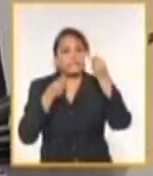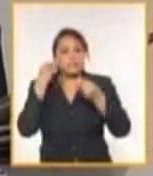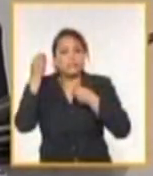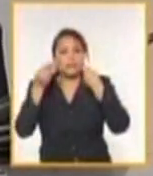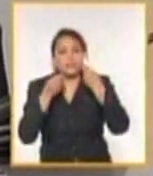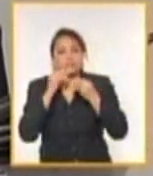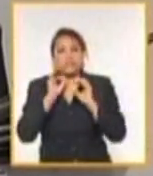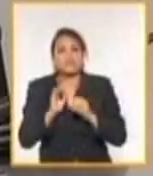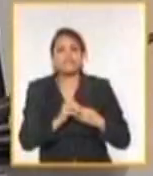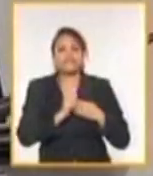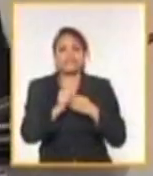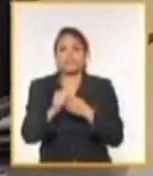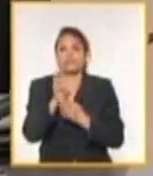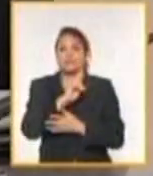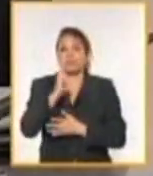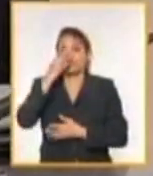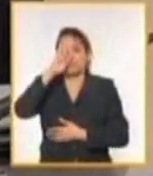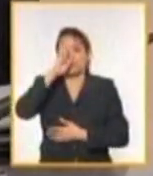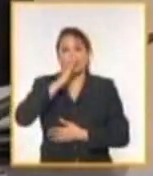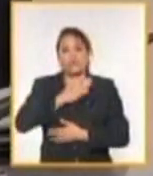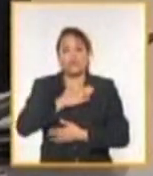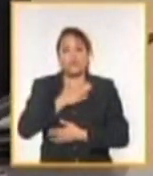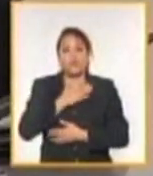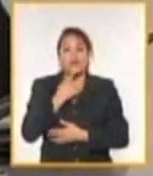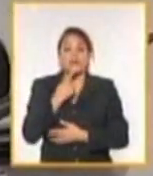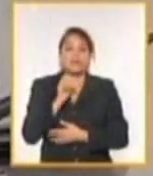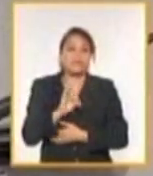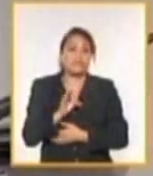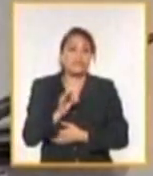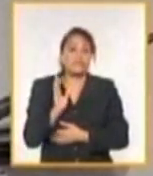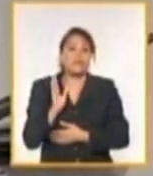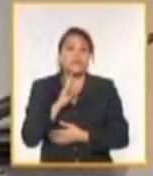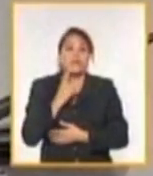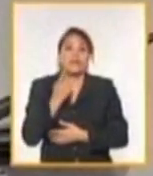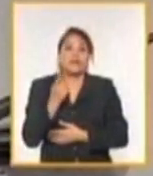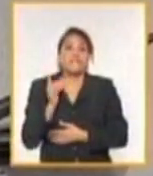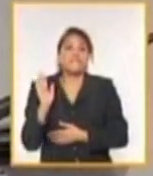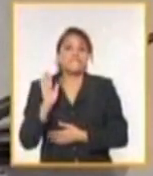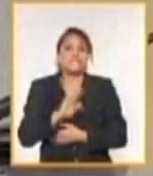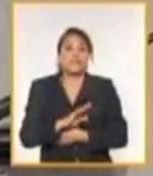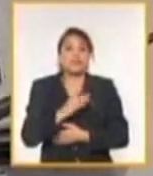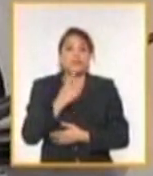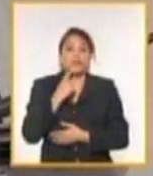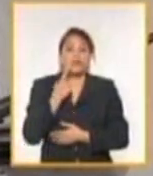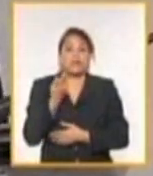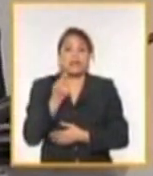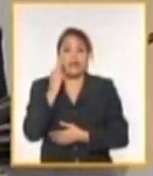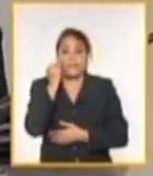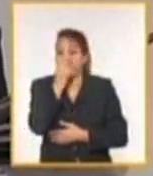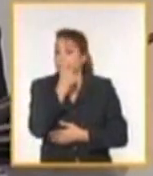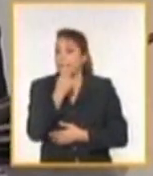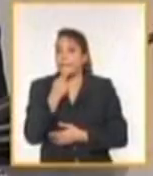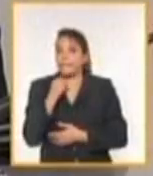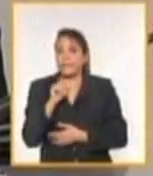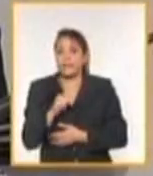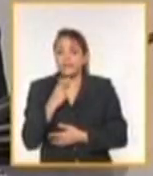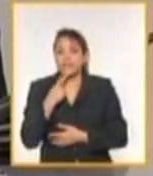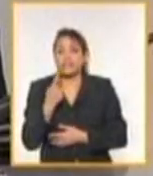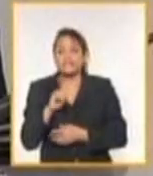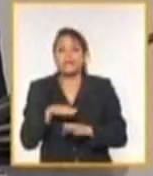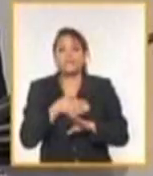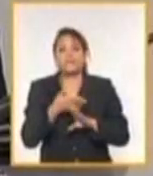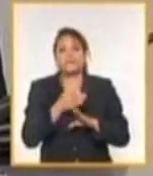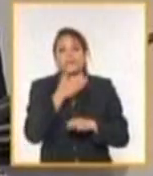a la Revolución Cubana y que nos vino, como decía, desde Caballero hasta Martí, llegándonos a Fidel. Armando